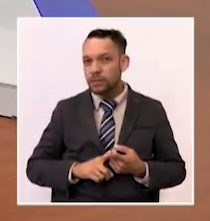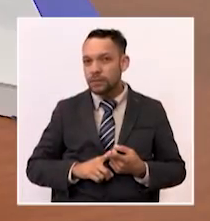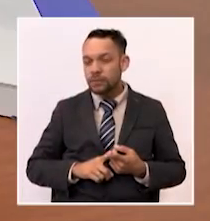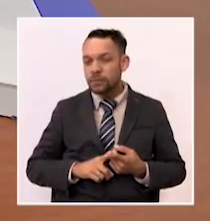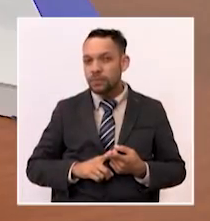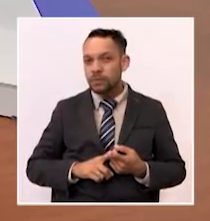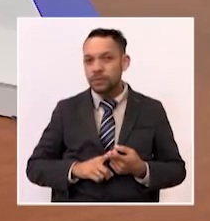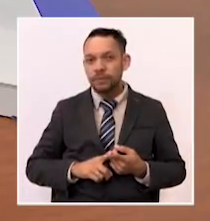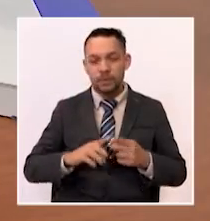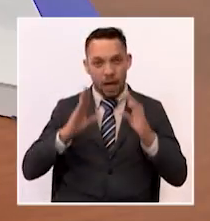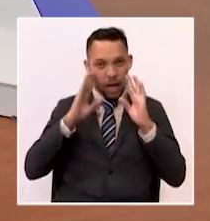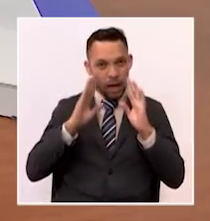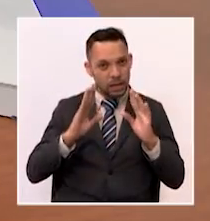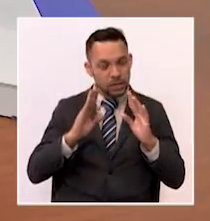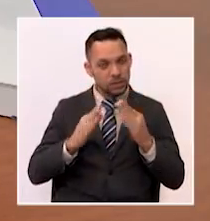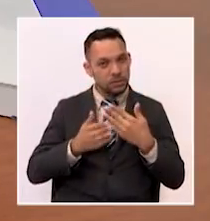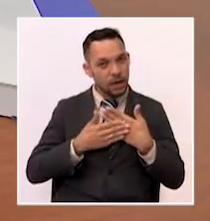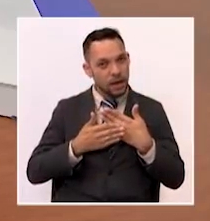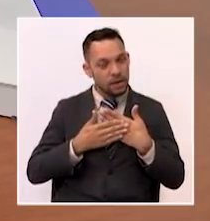llamó la atención.